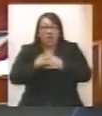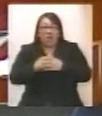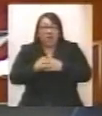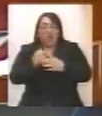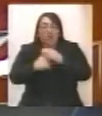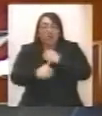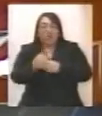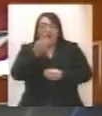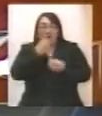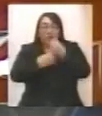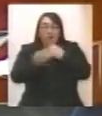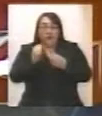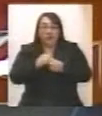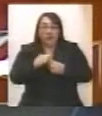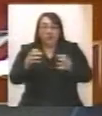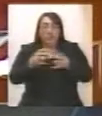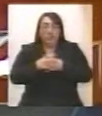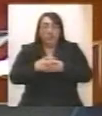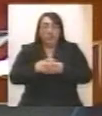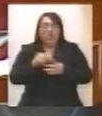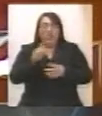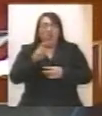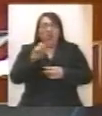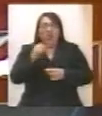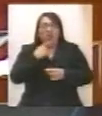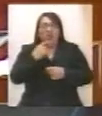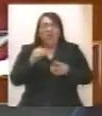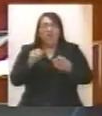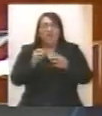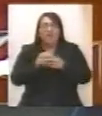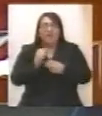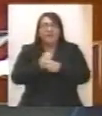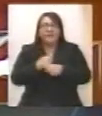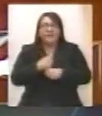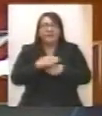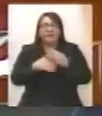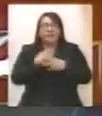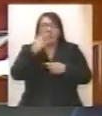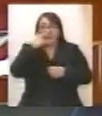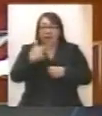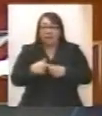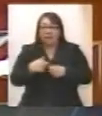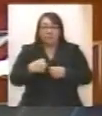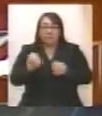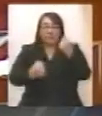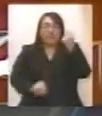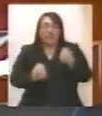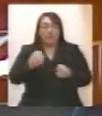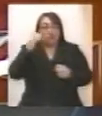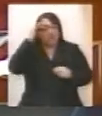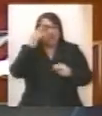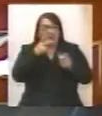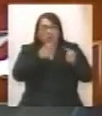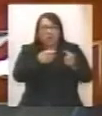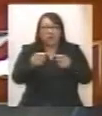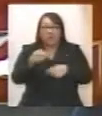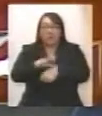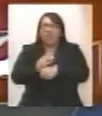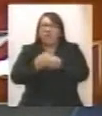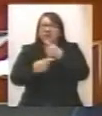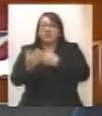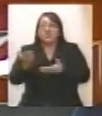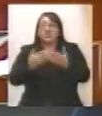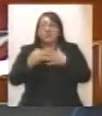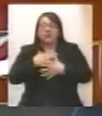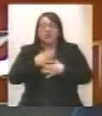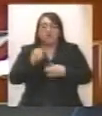de alimentos, la asignación de viáticos, la provisión de combustible a vehículos policiales y medicinas en los servicios